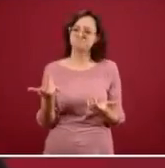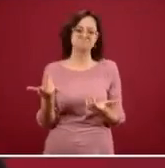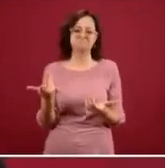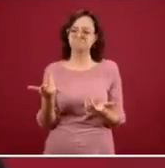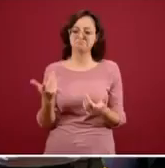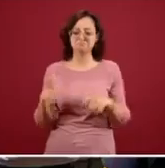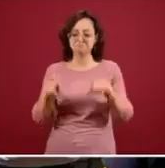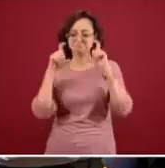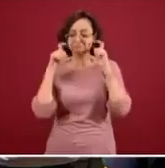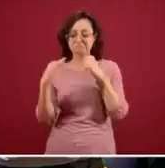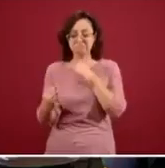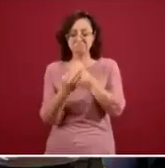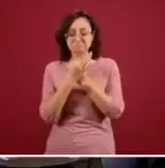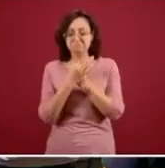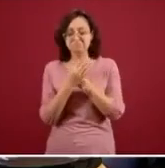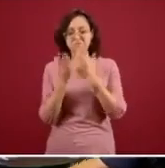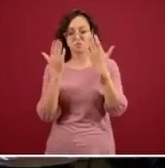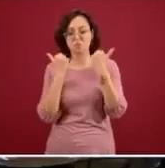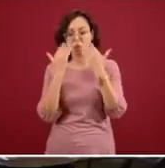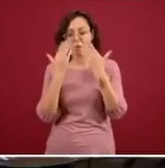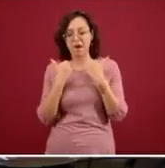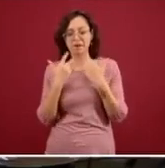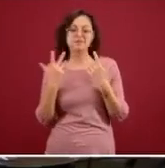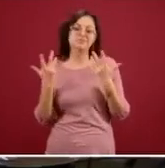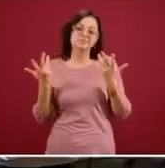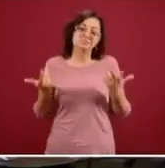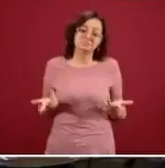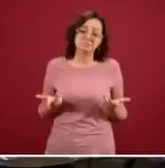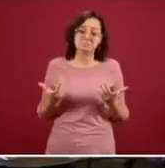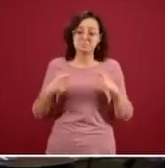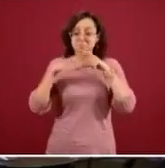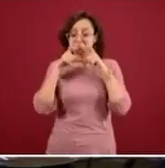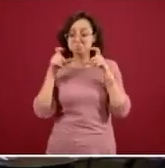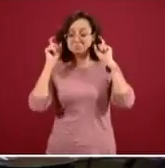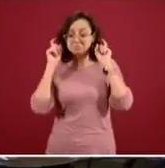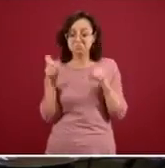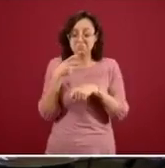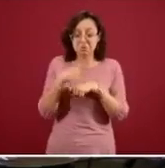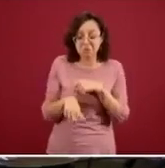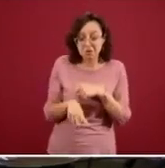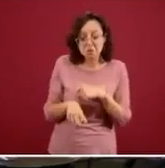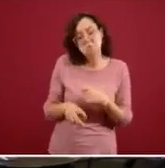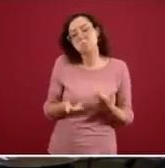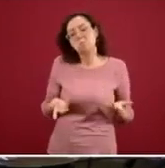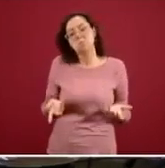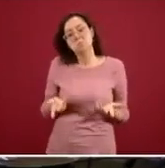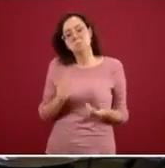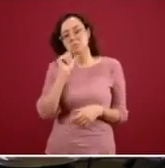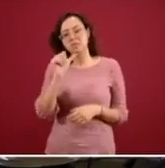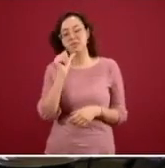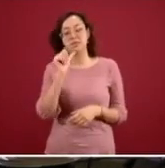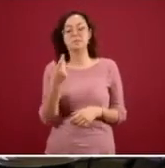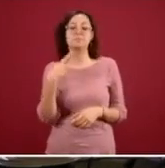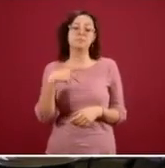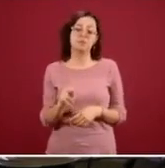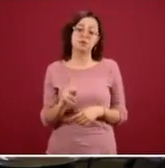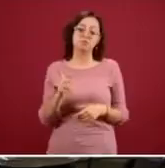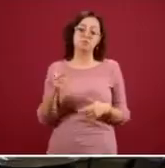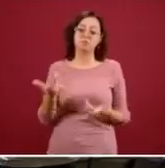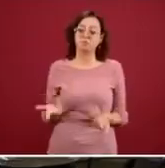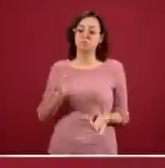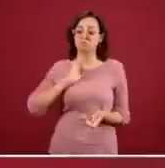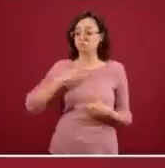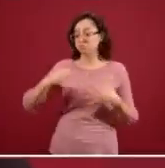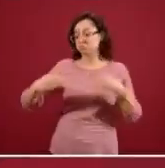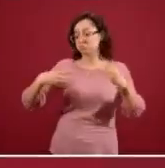de que esta sea una medida. Entonces, no pasa nada con que se use, tampoco va a hacer daño, y donde tenemos la mayor intensidad de transmisión,